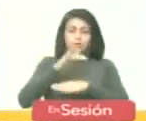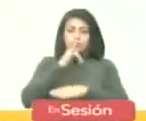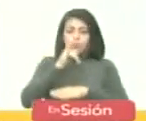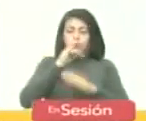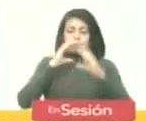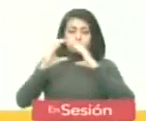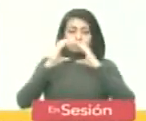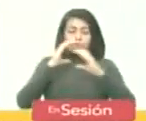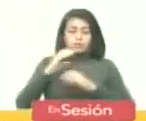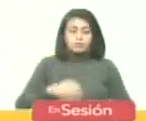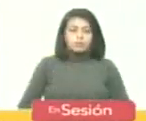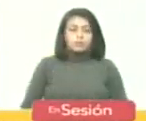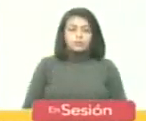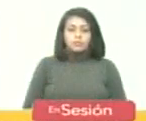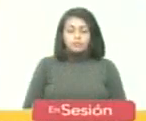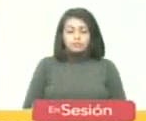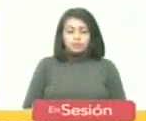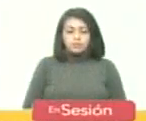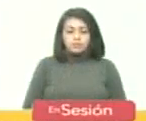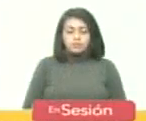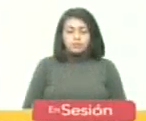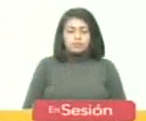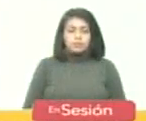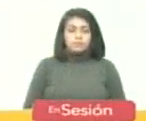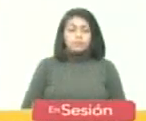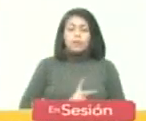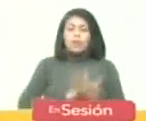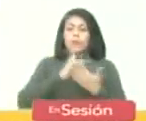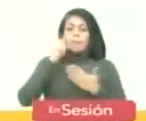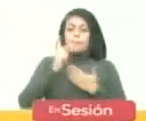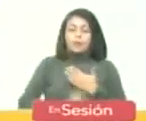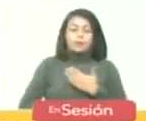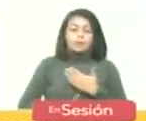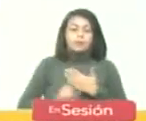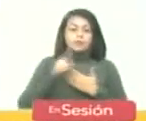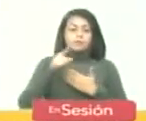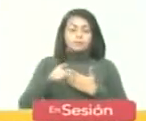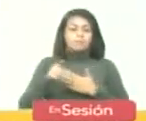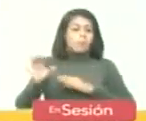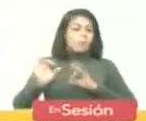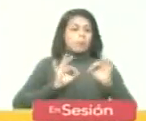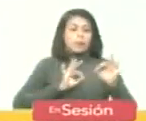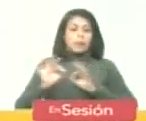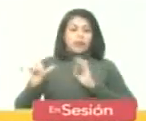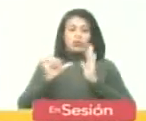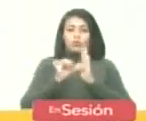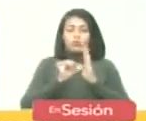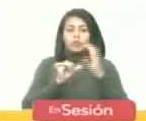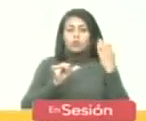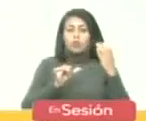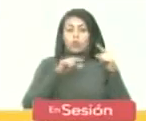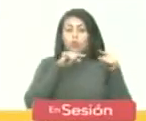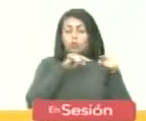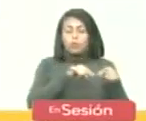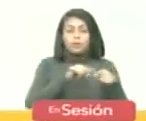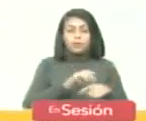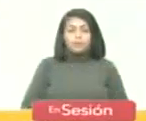y Comunicaciones. Era un plan que estaba orquestado desde Colombia, desde